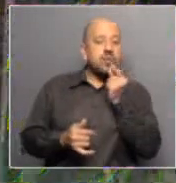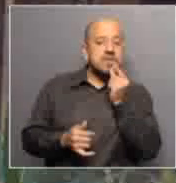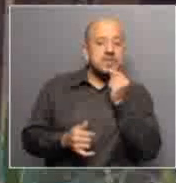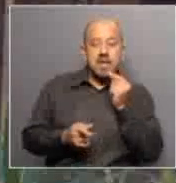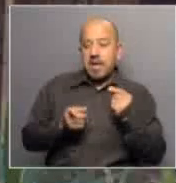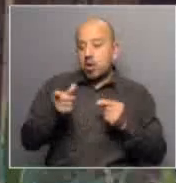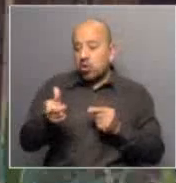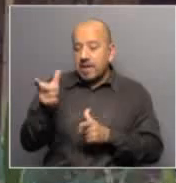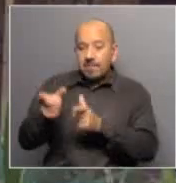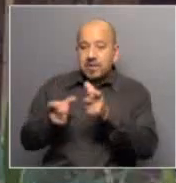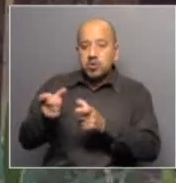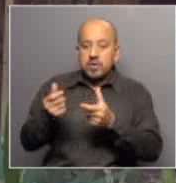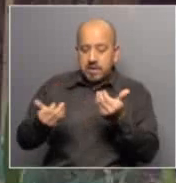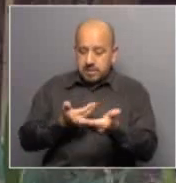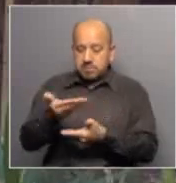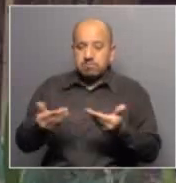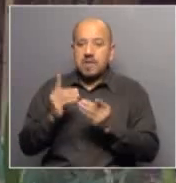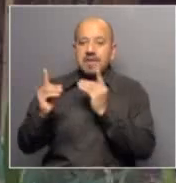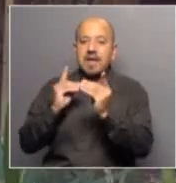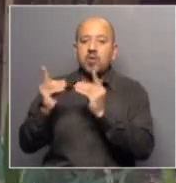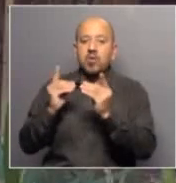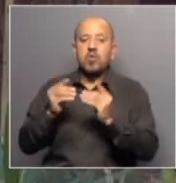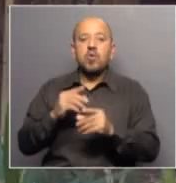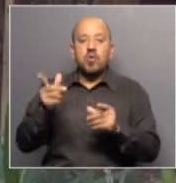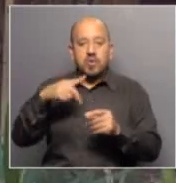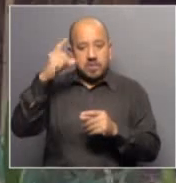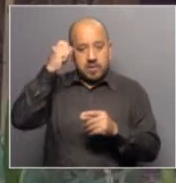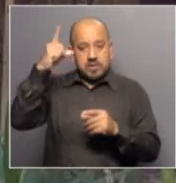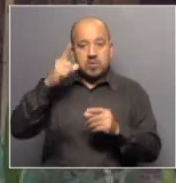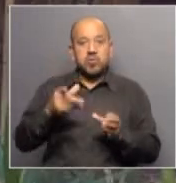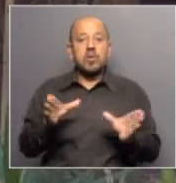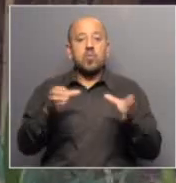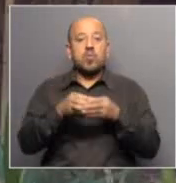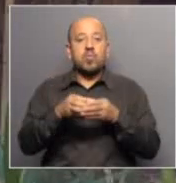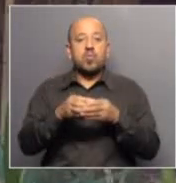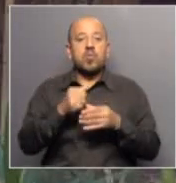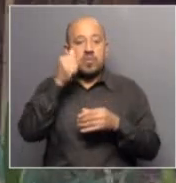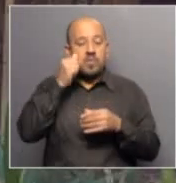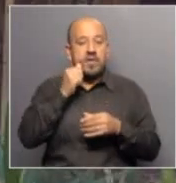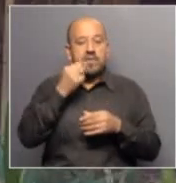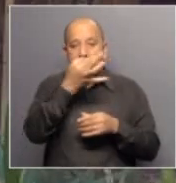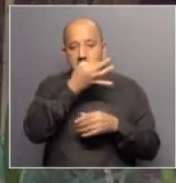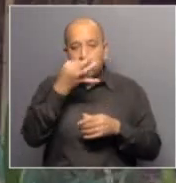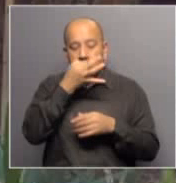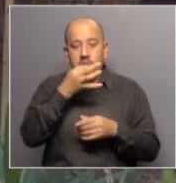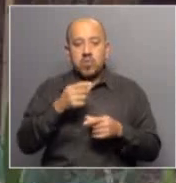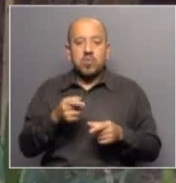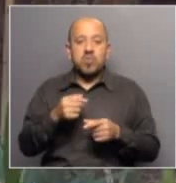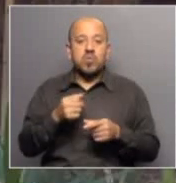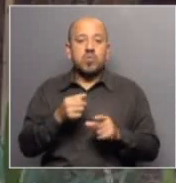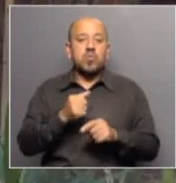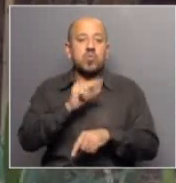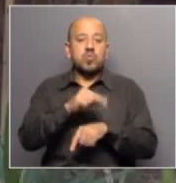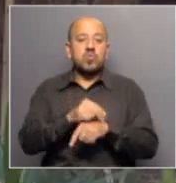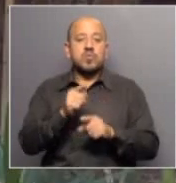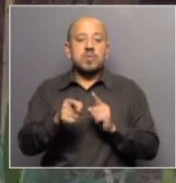a la policía utilizar sus recursos en tareas de inteligencia contra verdaderos grupos criminales que sí utilizan el cannabis como digamos,